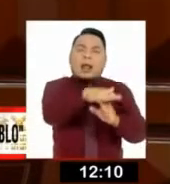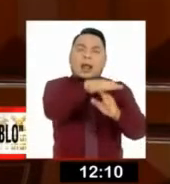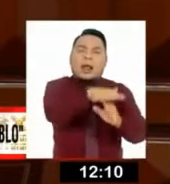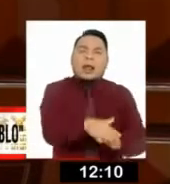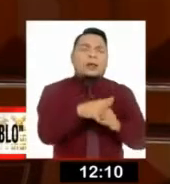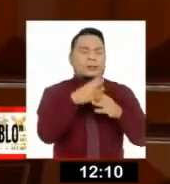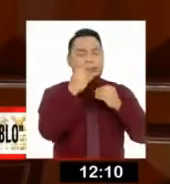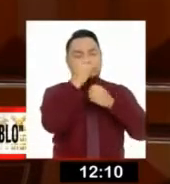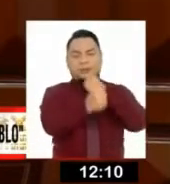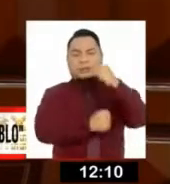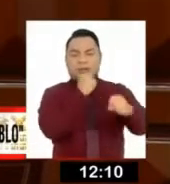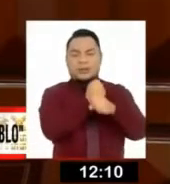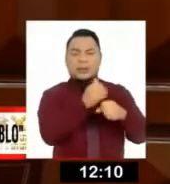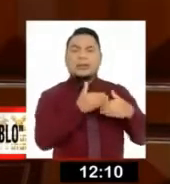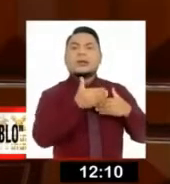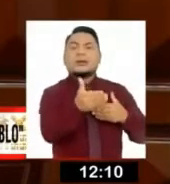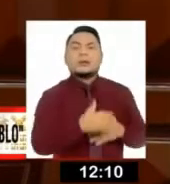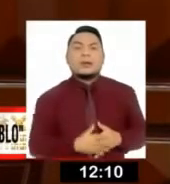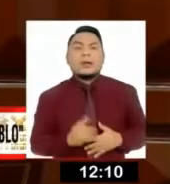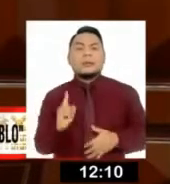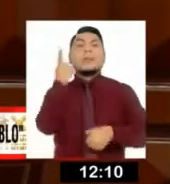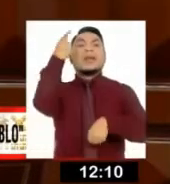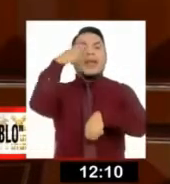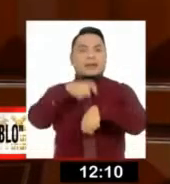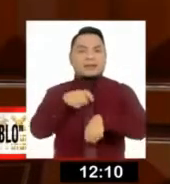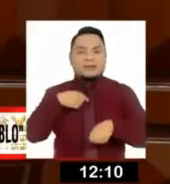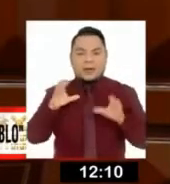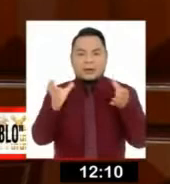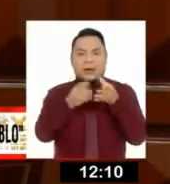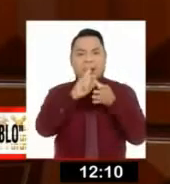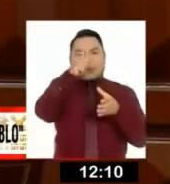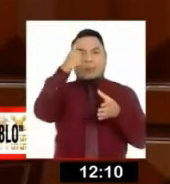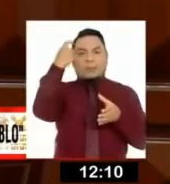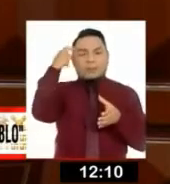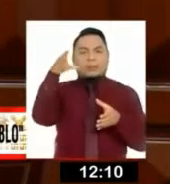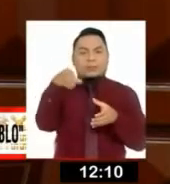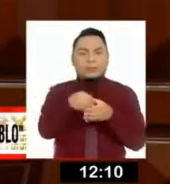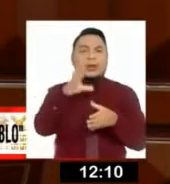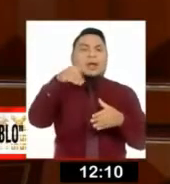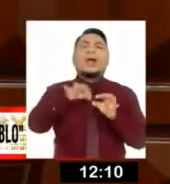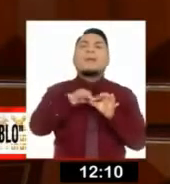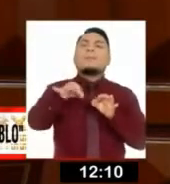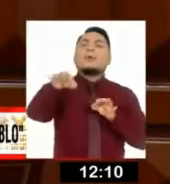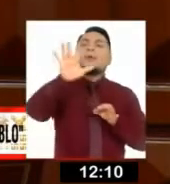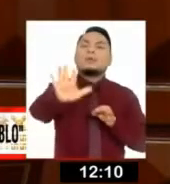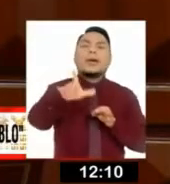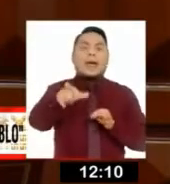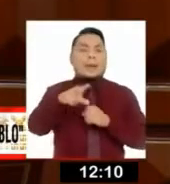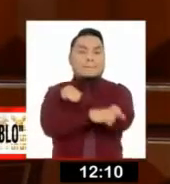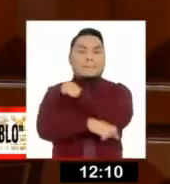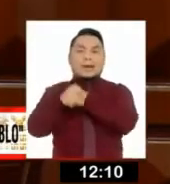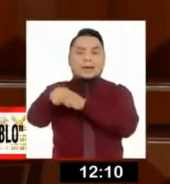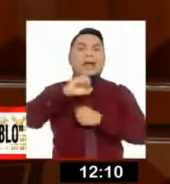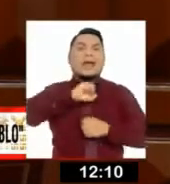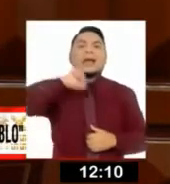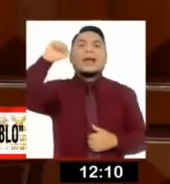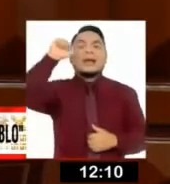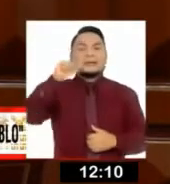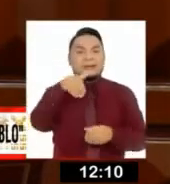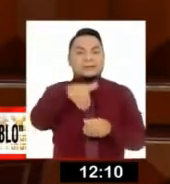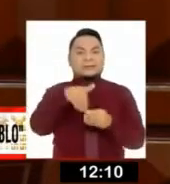siglos. También es la primera vez que un partido político formado en el interior del país gana las